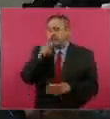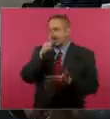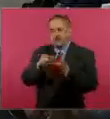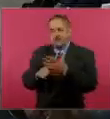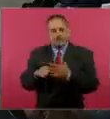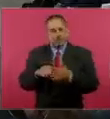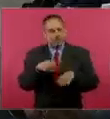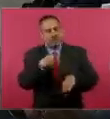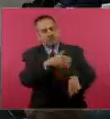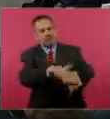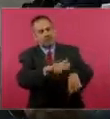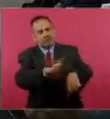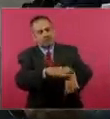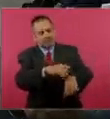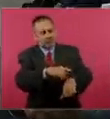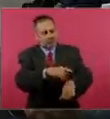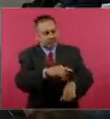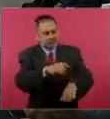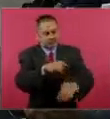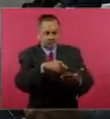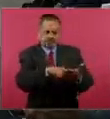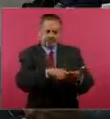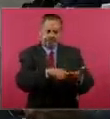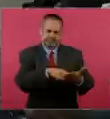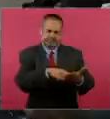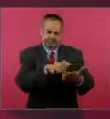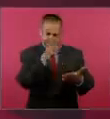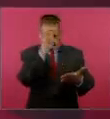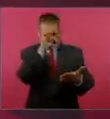un extrañamiento, sí. Sí, yo no lo tomo muy en serio.